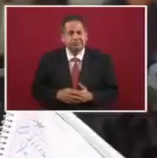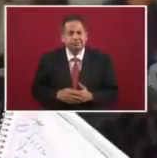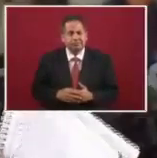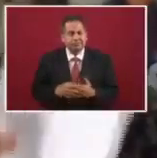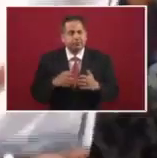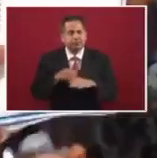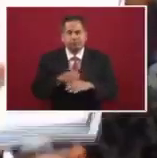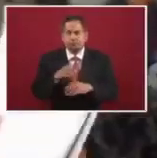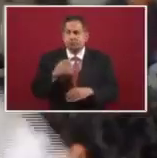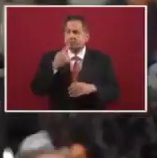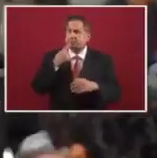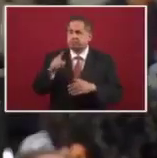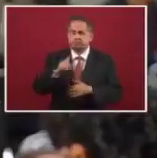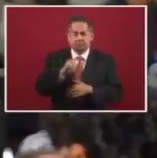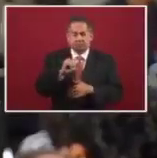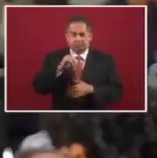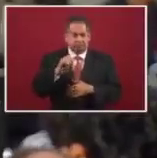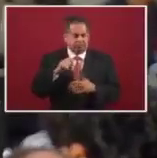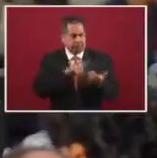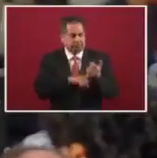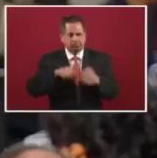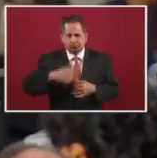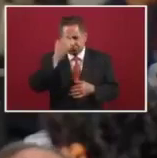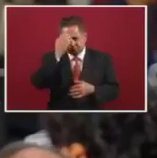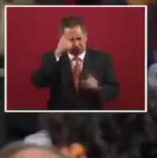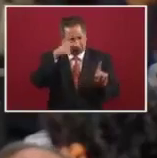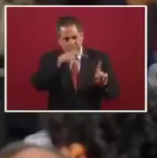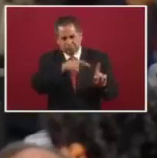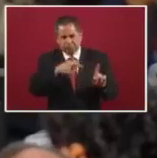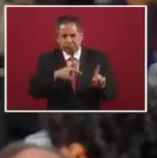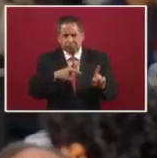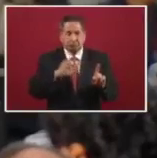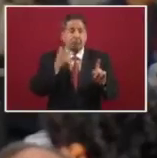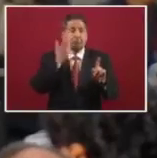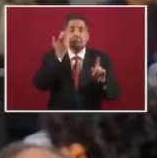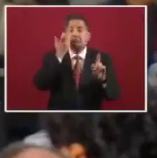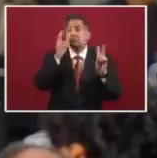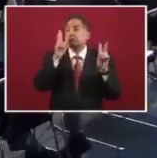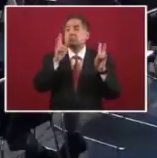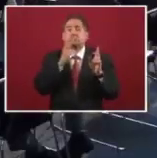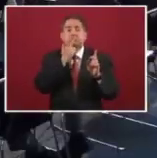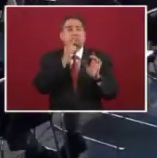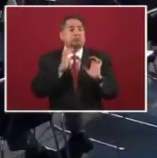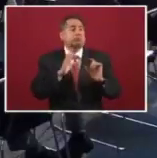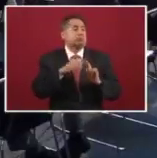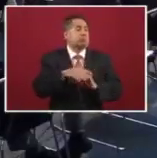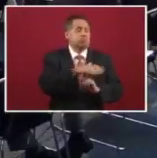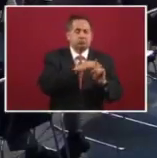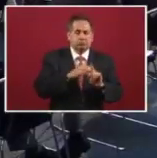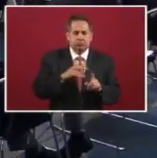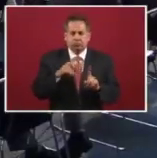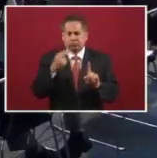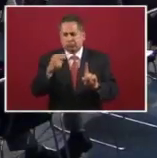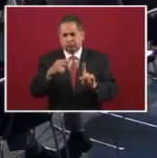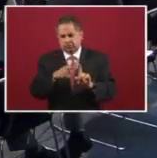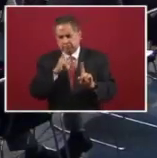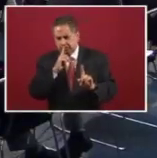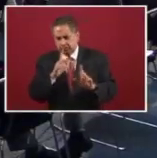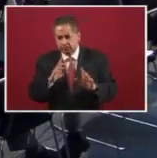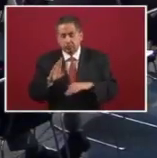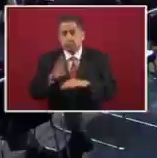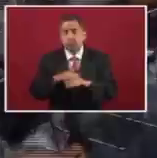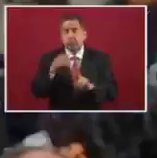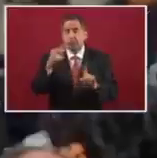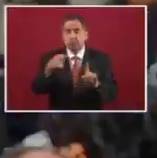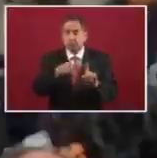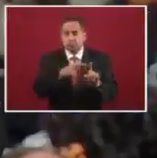sobre el amparo que presentó una persona que nosotros conocemos allá, que se dice ambientalista, y no digo su nombre, ¿sabe por qué no se